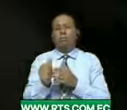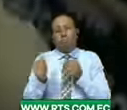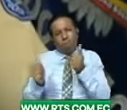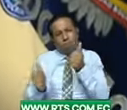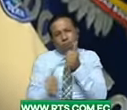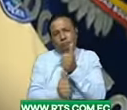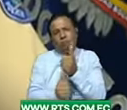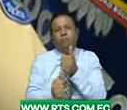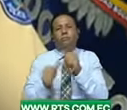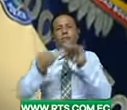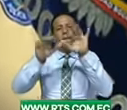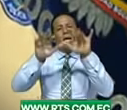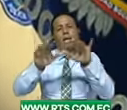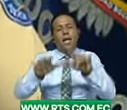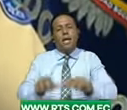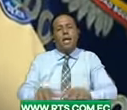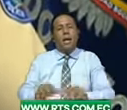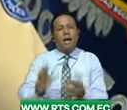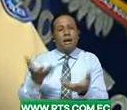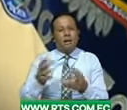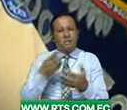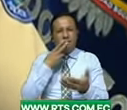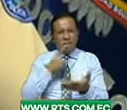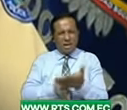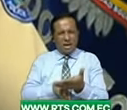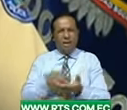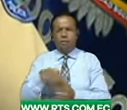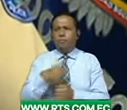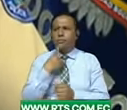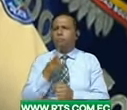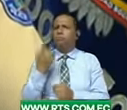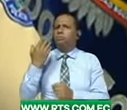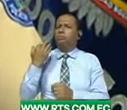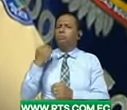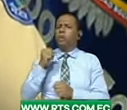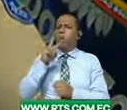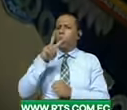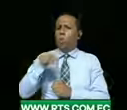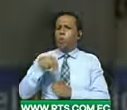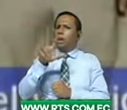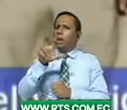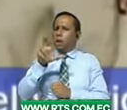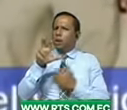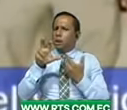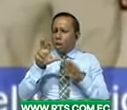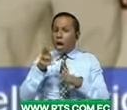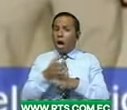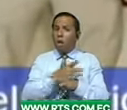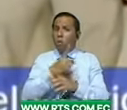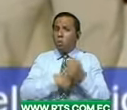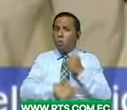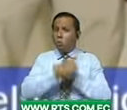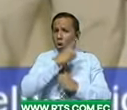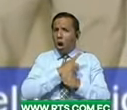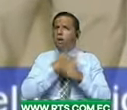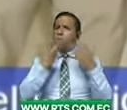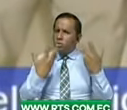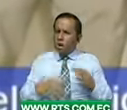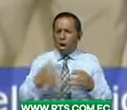Migración. Que trabajaba desde el 2013 y que ya fue procesado el año anterior con un